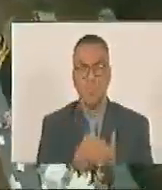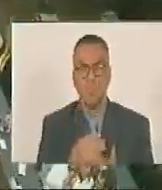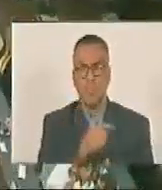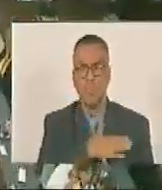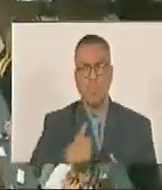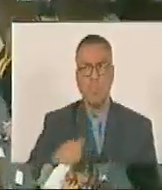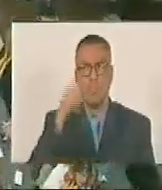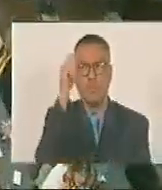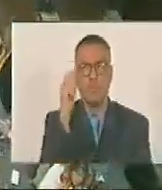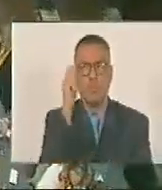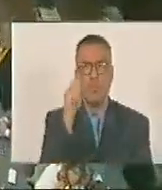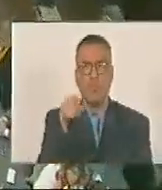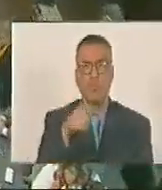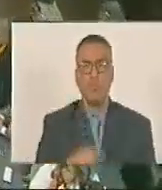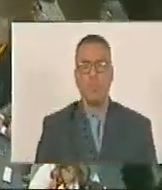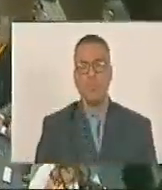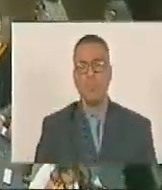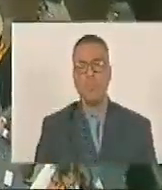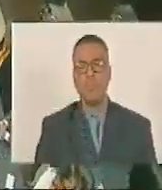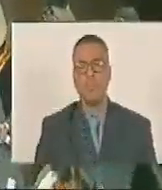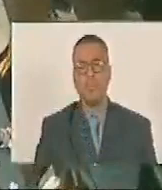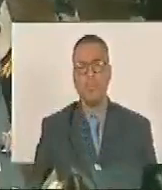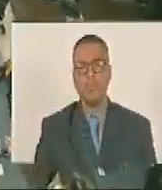diputado Roy Daza.